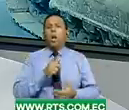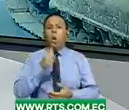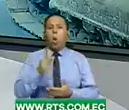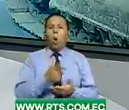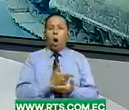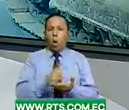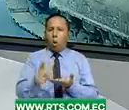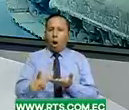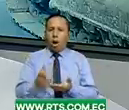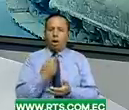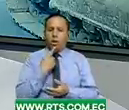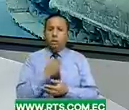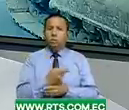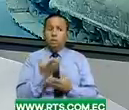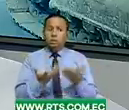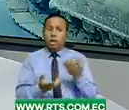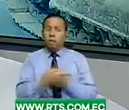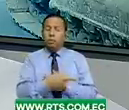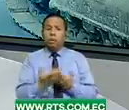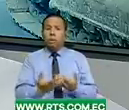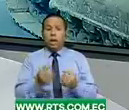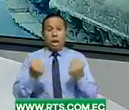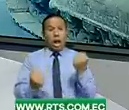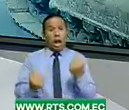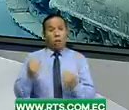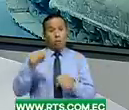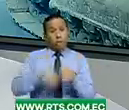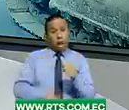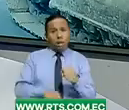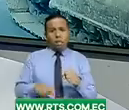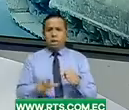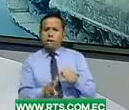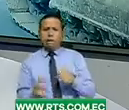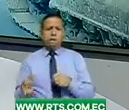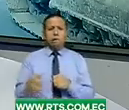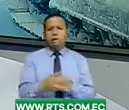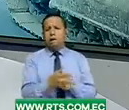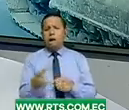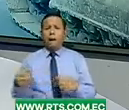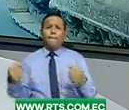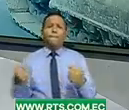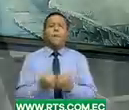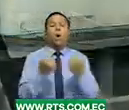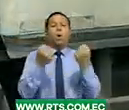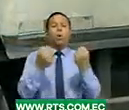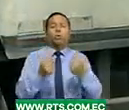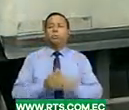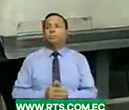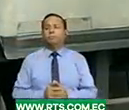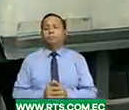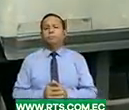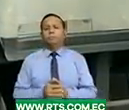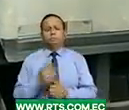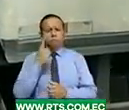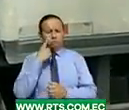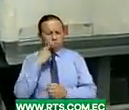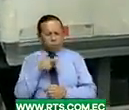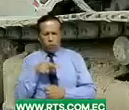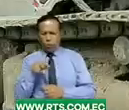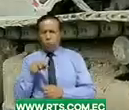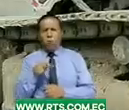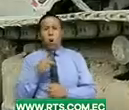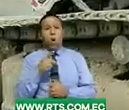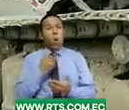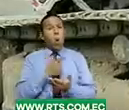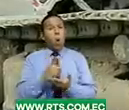parecer, fallas mecánicas en el vehículo habrían causado la tragedia. Un aparatoso accidente de tránsito en